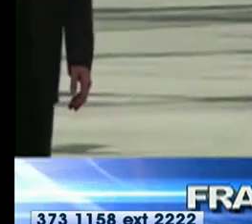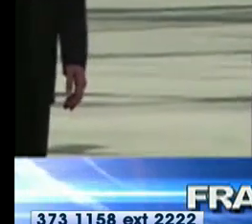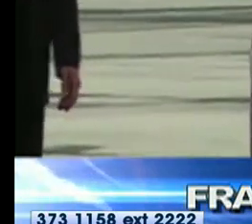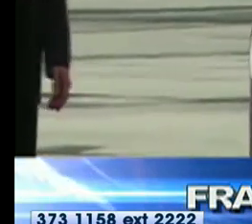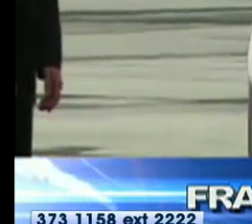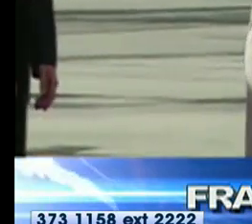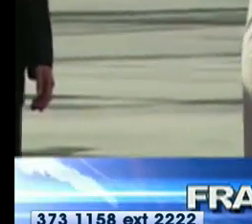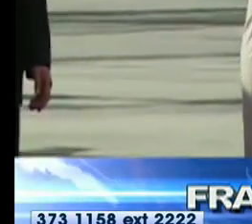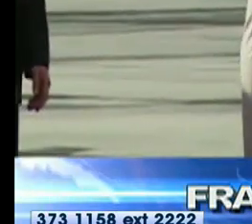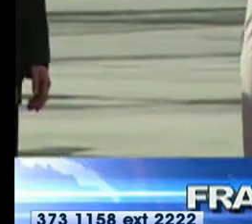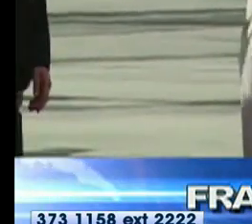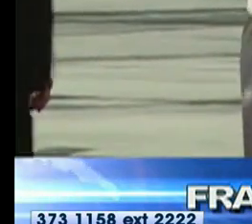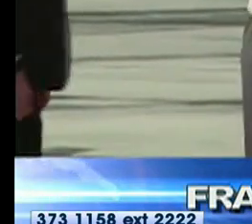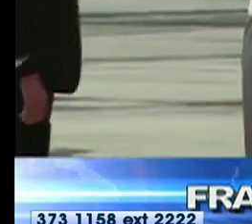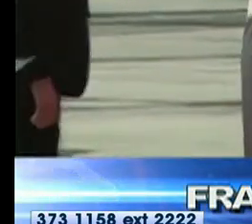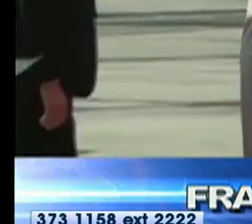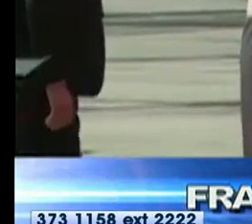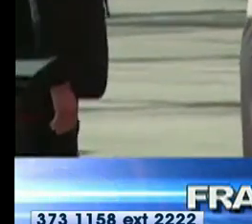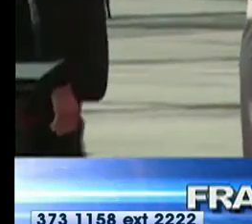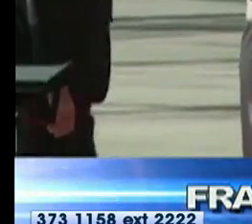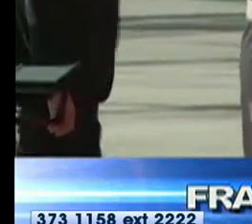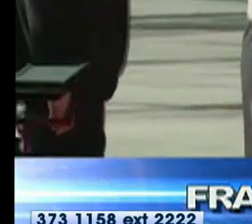de 5 días.